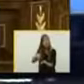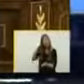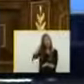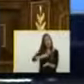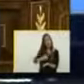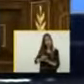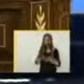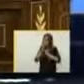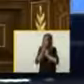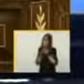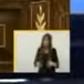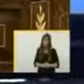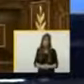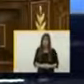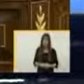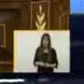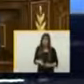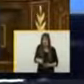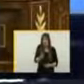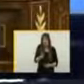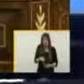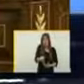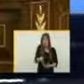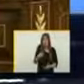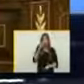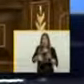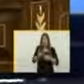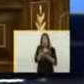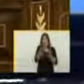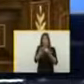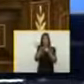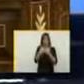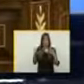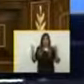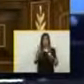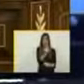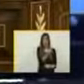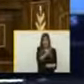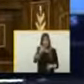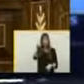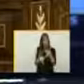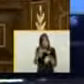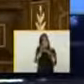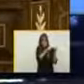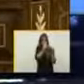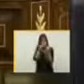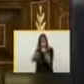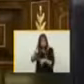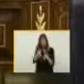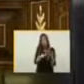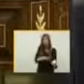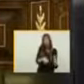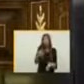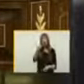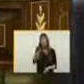investidura. Y Sánchez no va con el objetivo de hacerle un servicio al país, de desbloquear. Todo eso es una lectura a posteriori de la